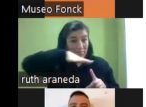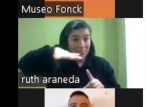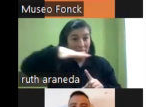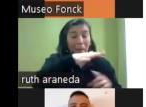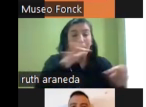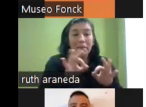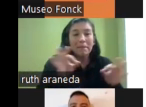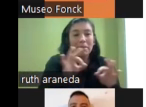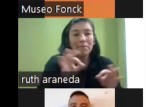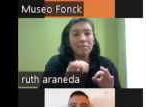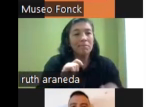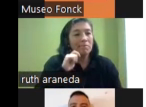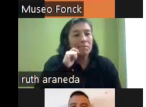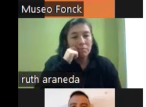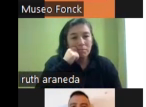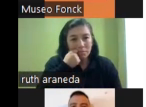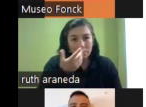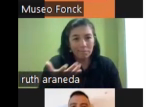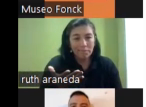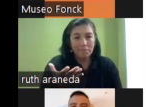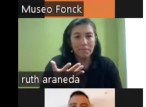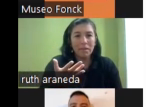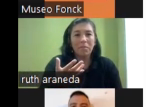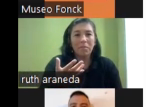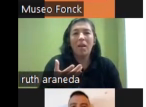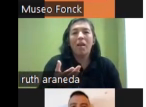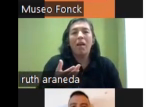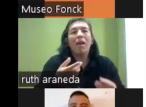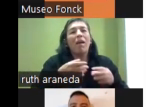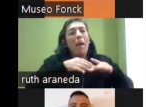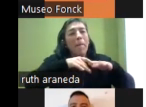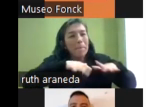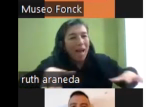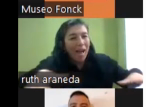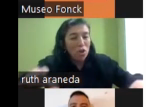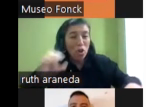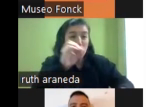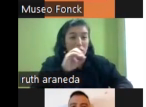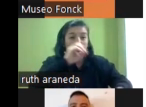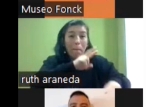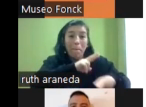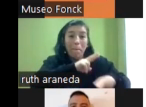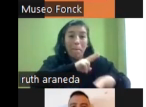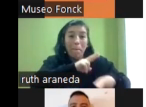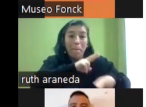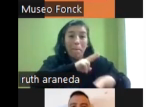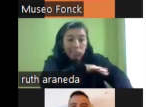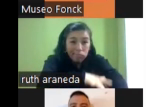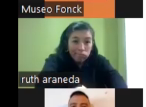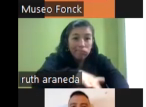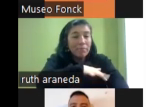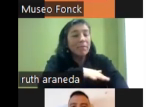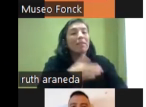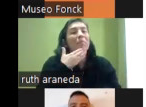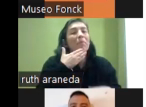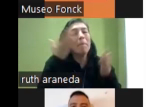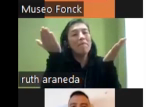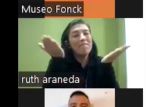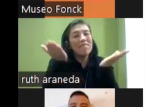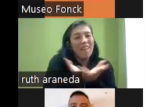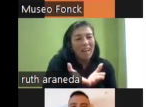está involucrado un mar, en este caso el Océano Pacífico, y los valles interiores que